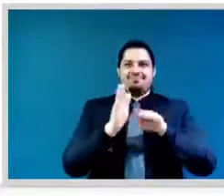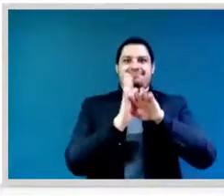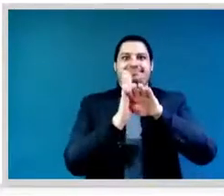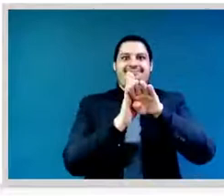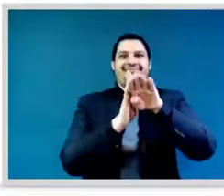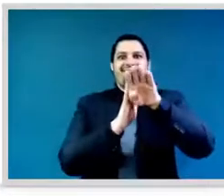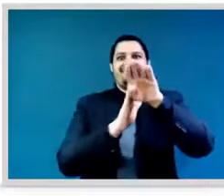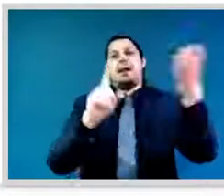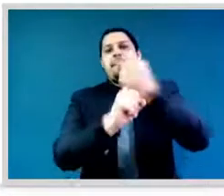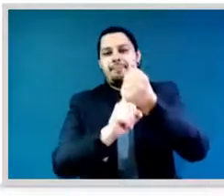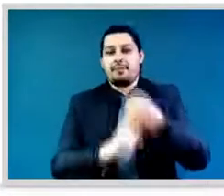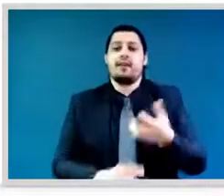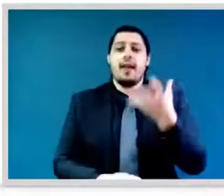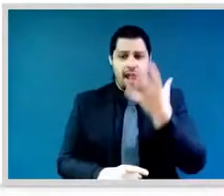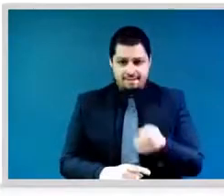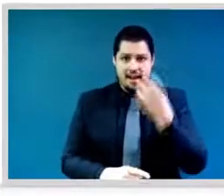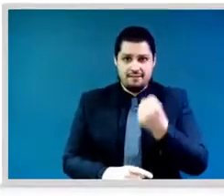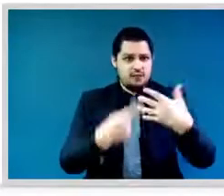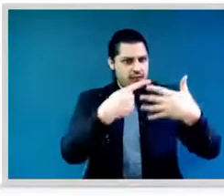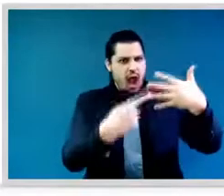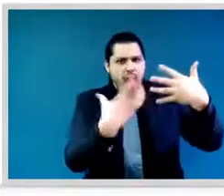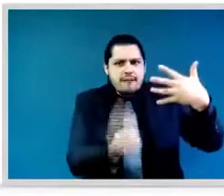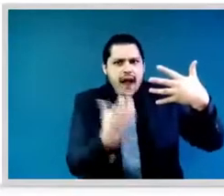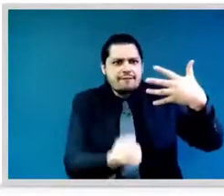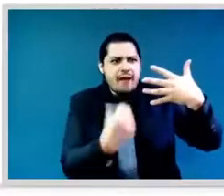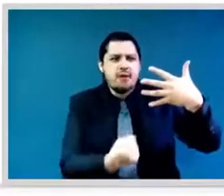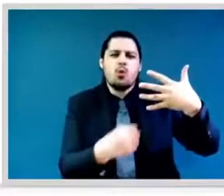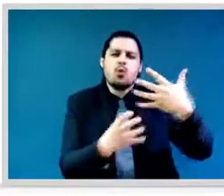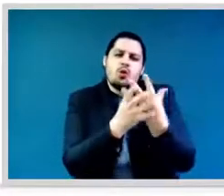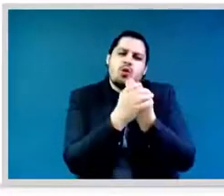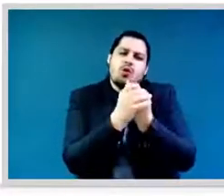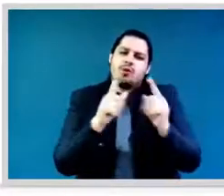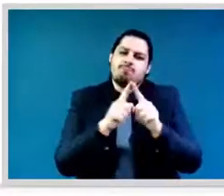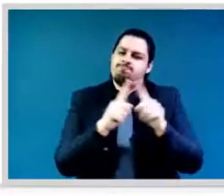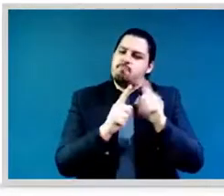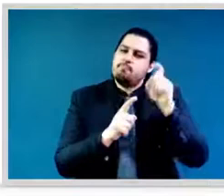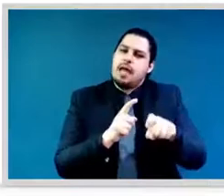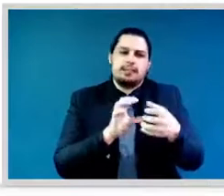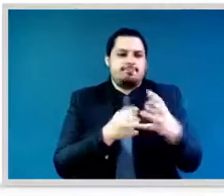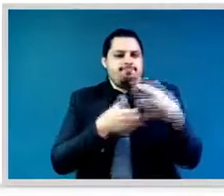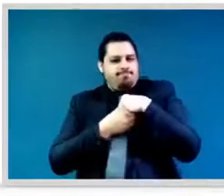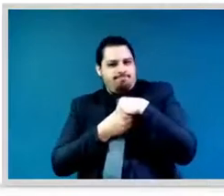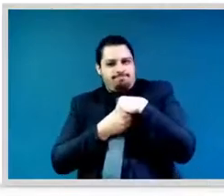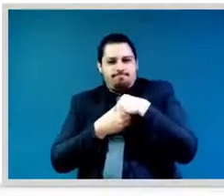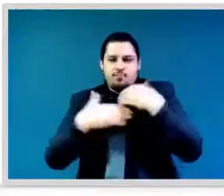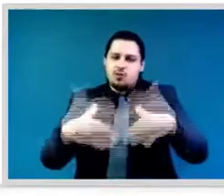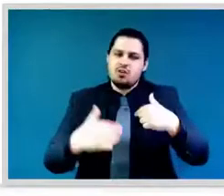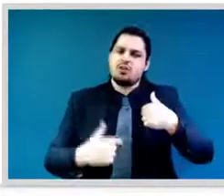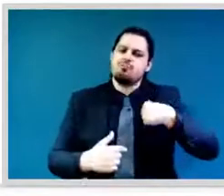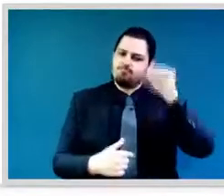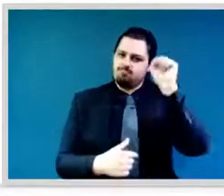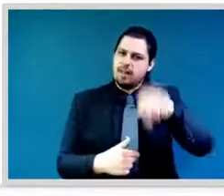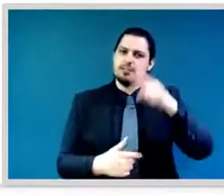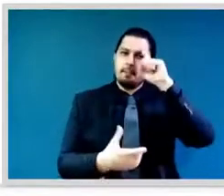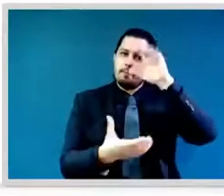sentirnos pioneras de esa incidencia. Pero estoy de acuerdo a fortalecer nuevas formas de